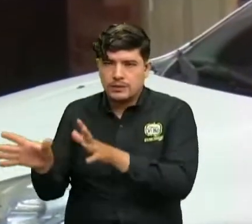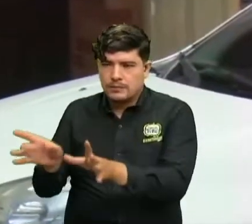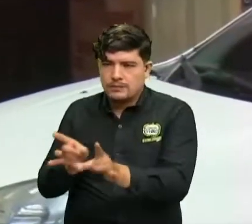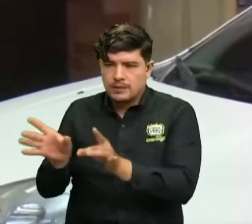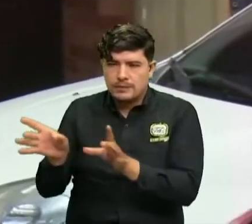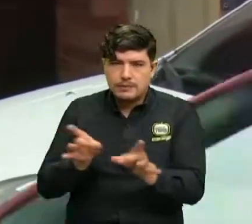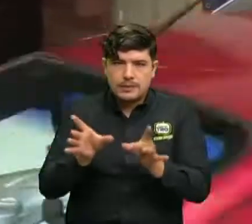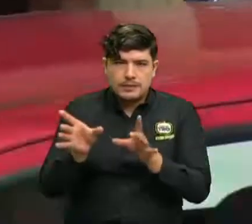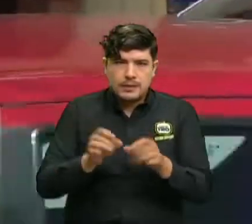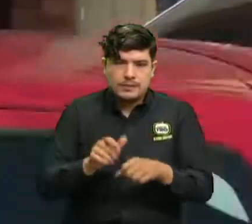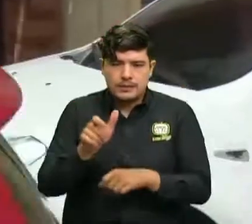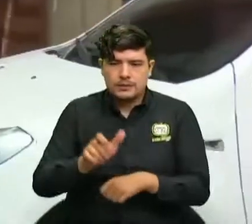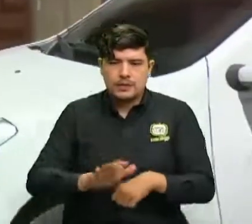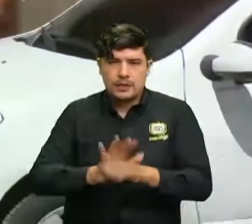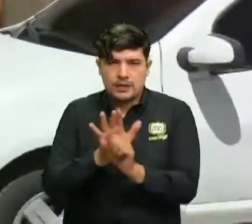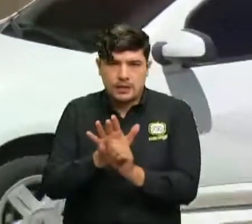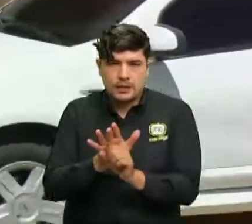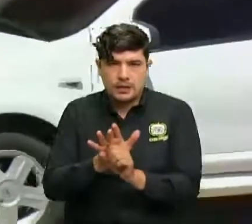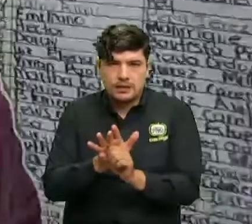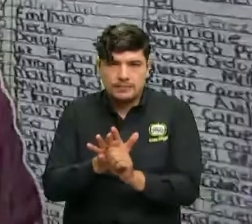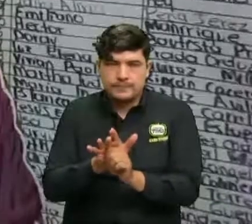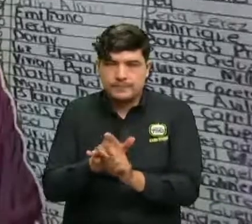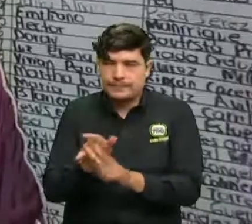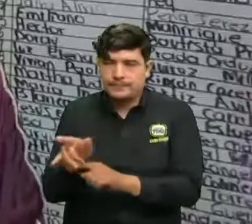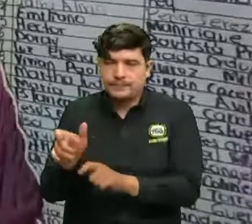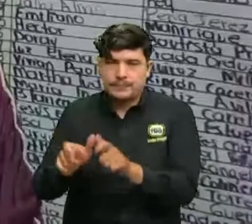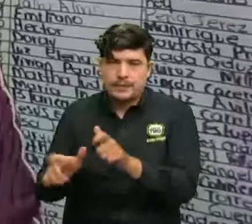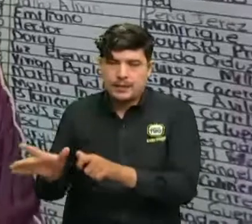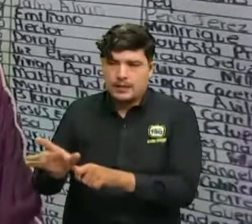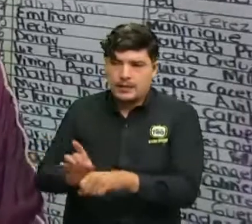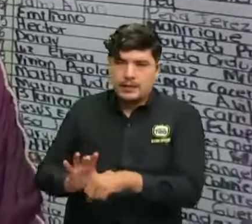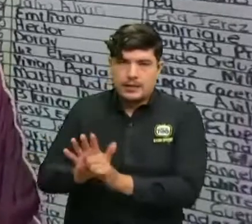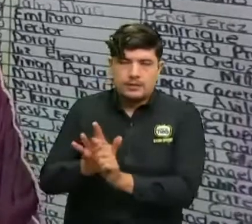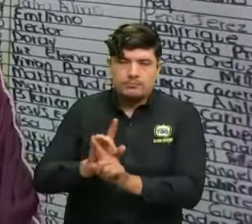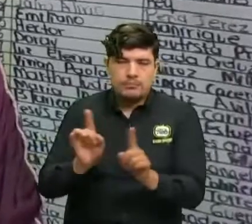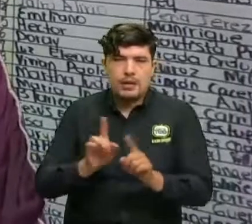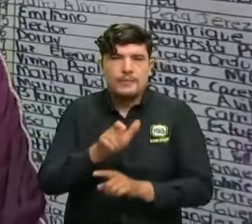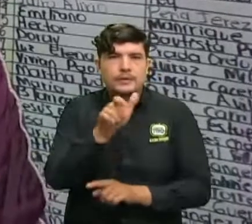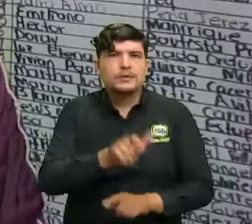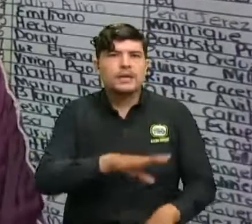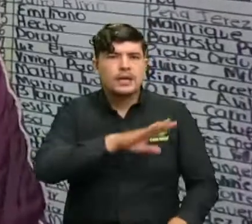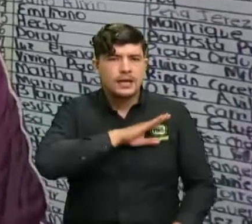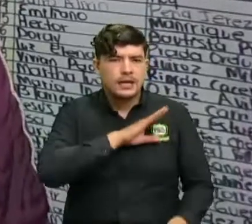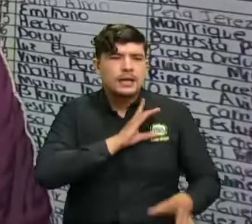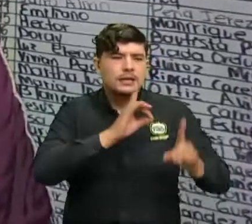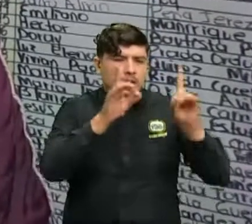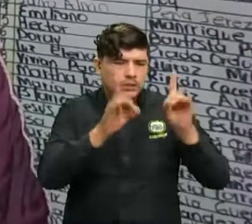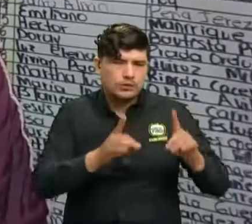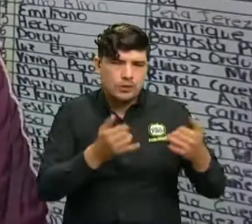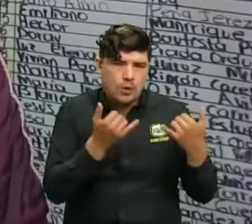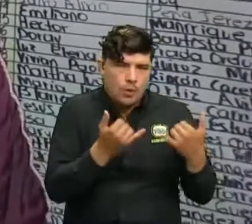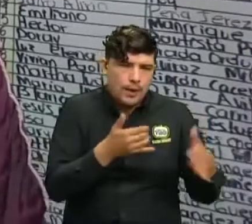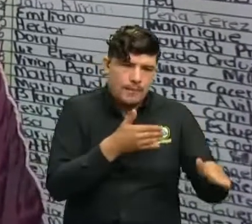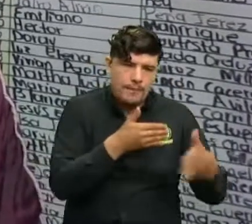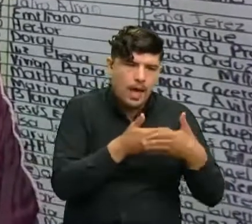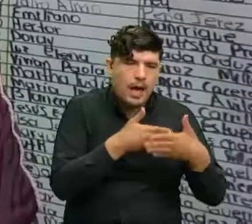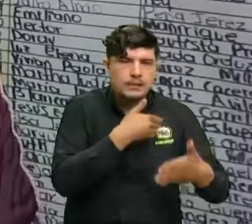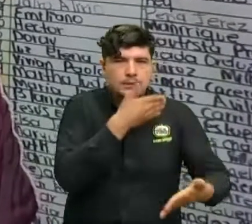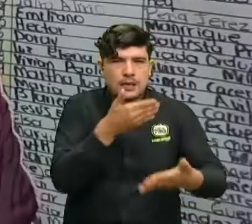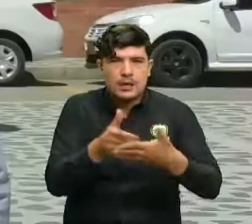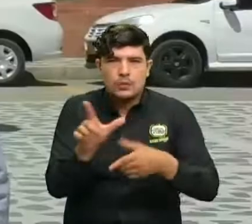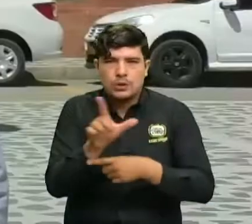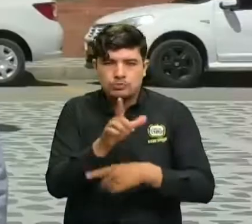señor alcalde con el consejo de gobierno decidió hacer un receso de labores para pues tener mayor